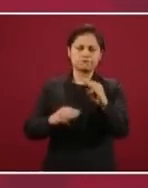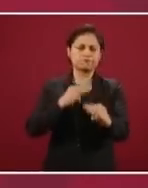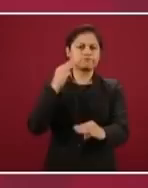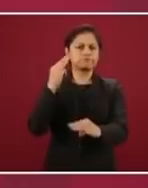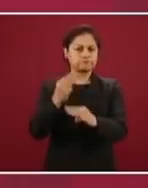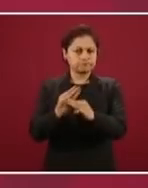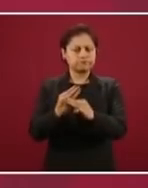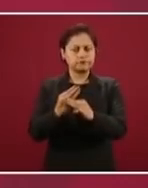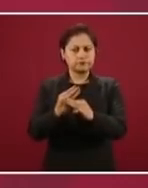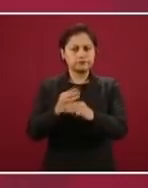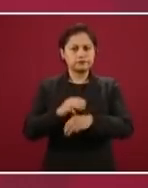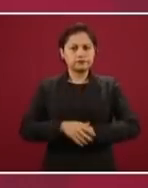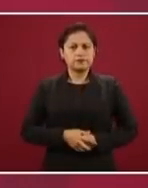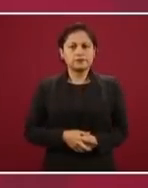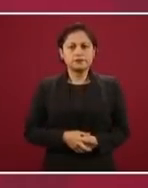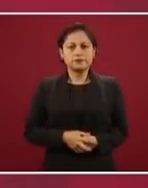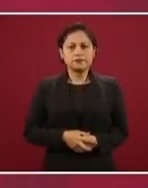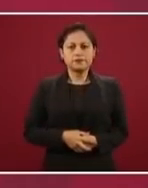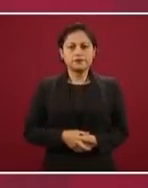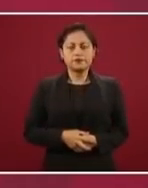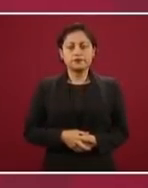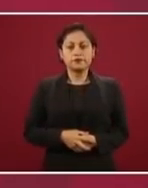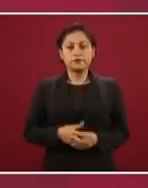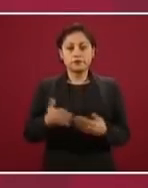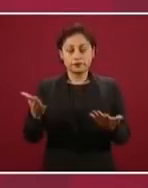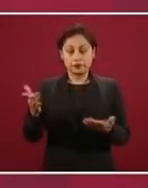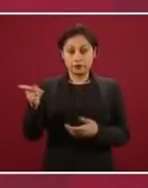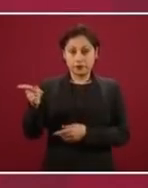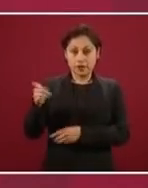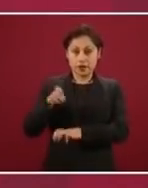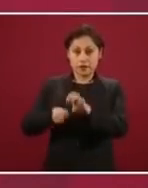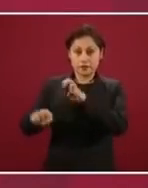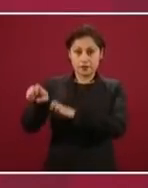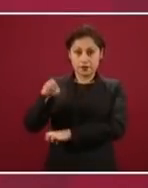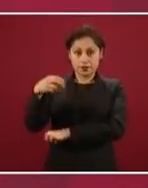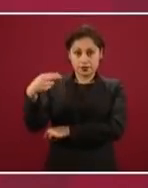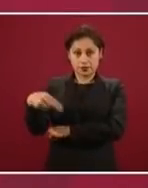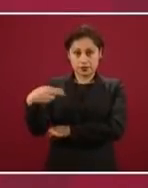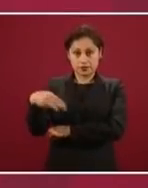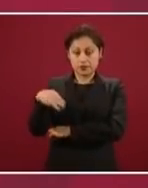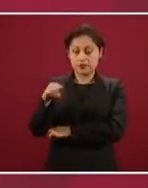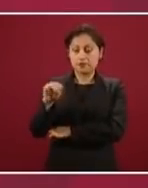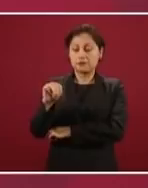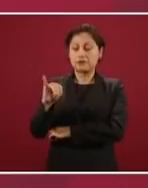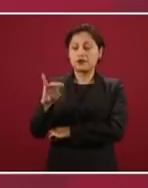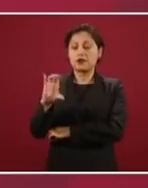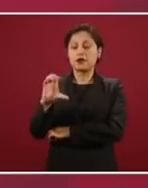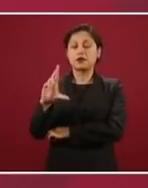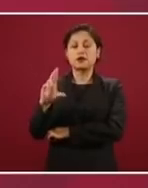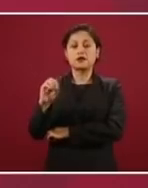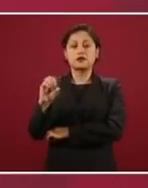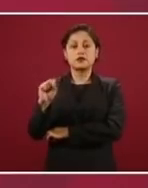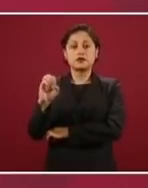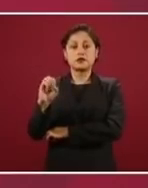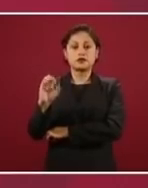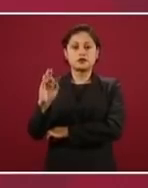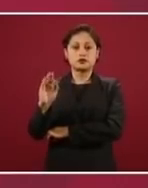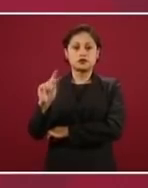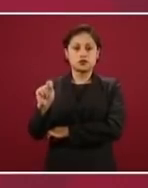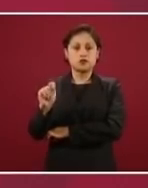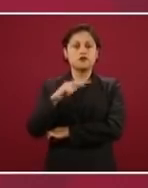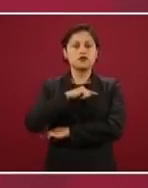y hemos tenido con microsoft una relación en los últimos